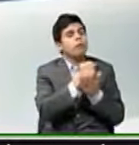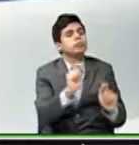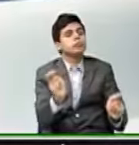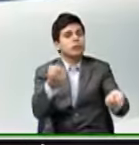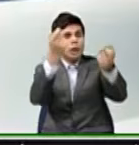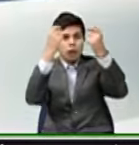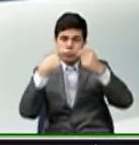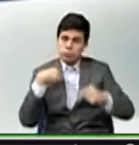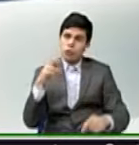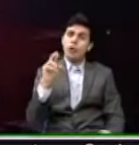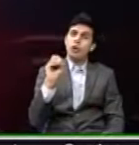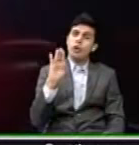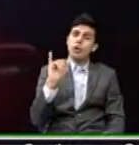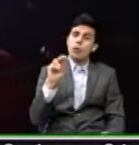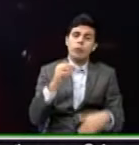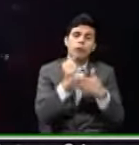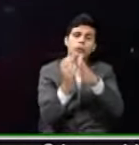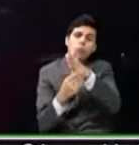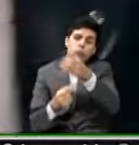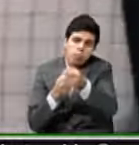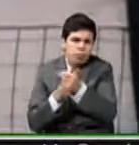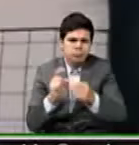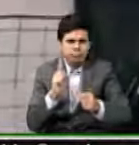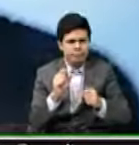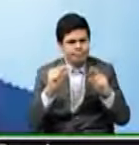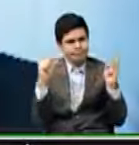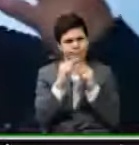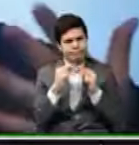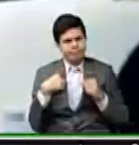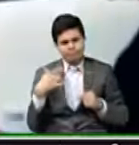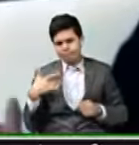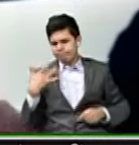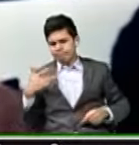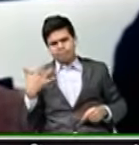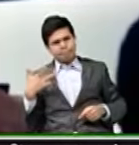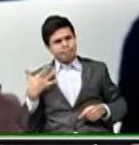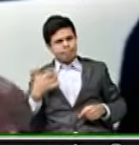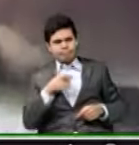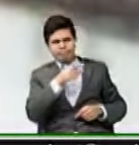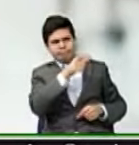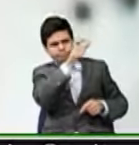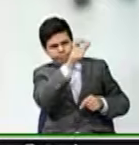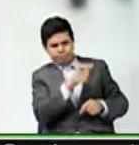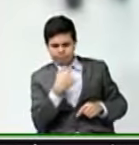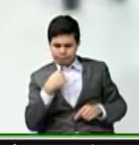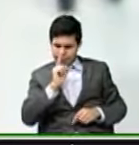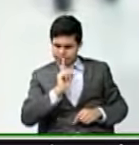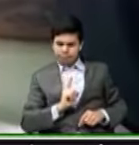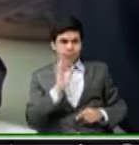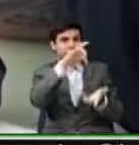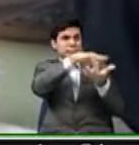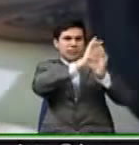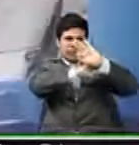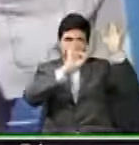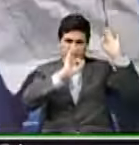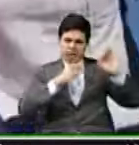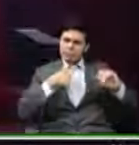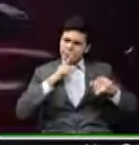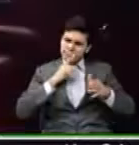soy un Robin Hood, pero en este caso me siento totalmente cómodo y responsable con mi decisión de cancelar Miss